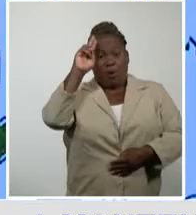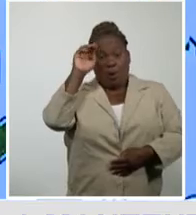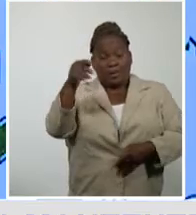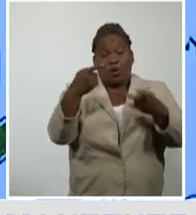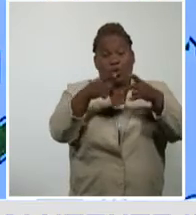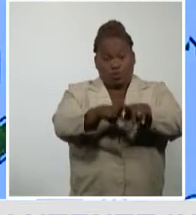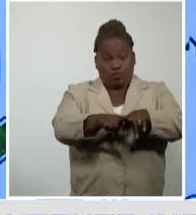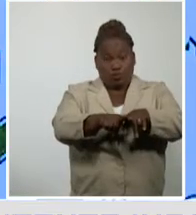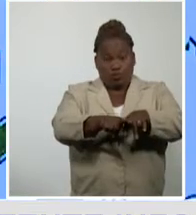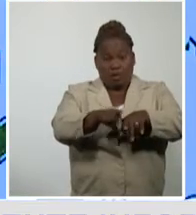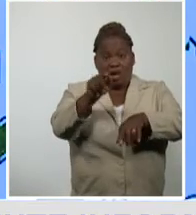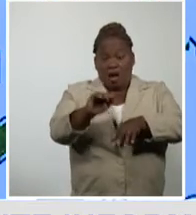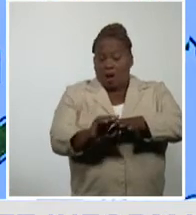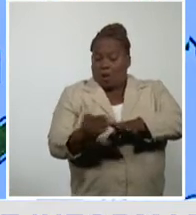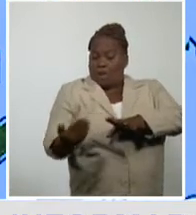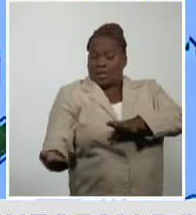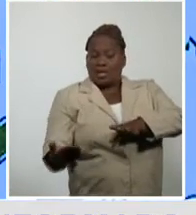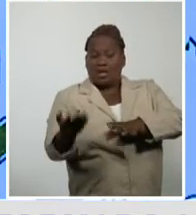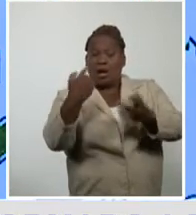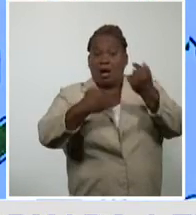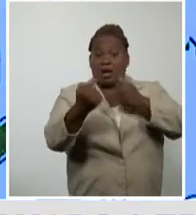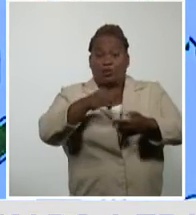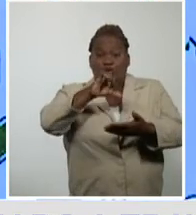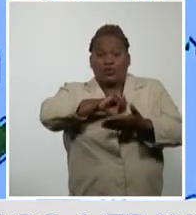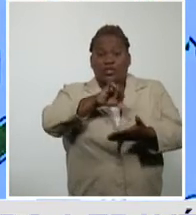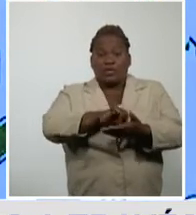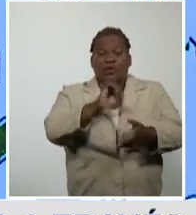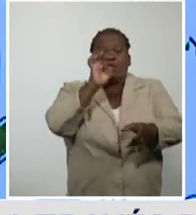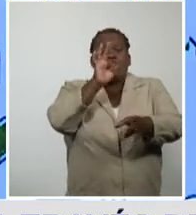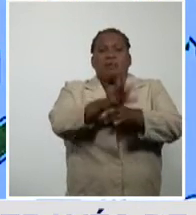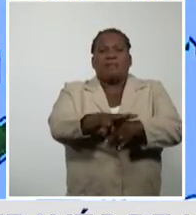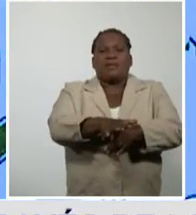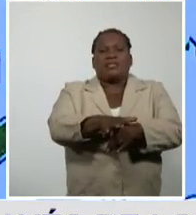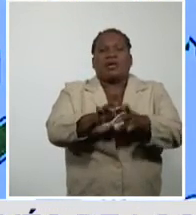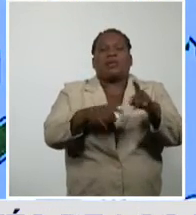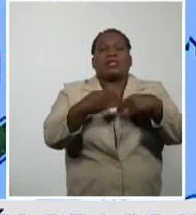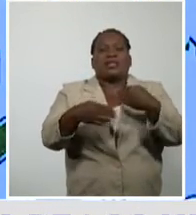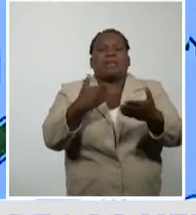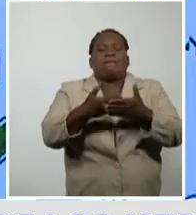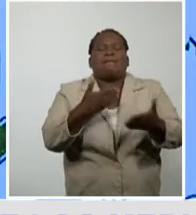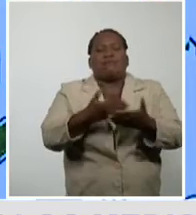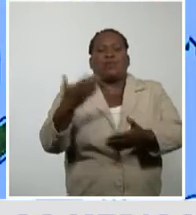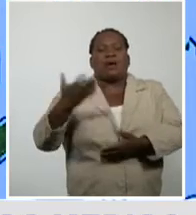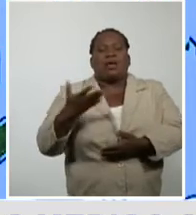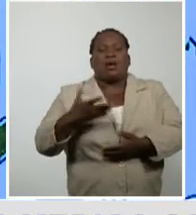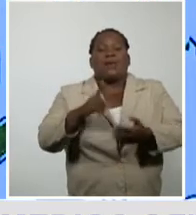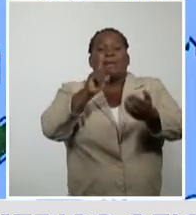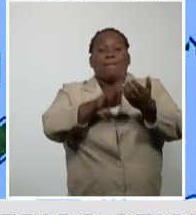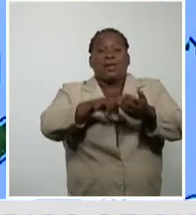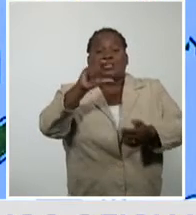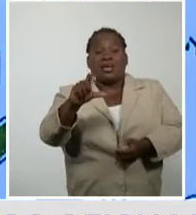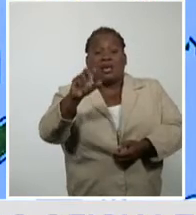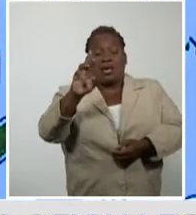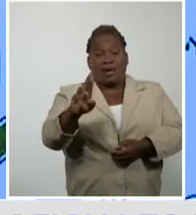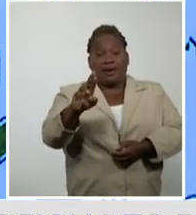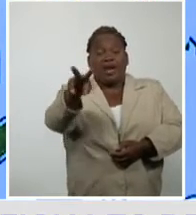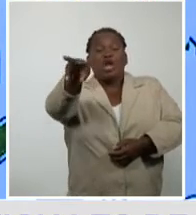acompañantes, por lo que en algunos centros médicos comenzaron a hacer test rápidos y pruebas de PCR para el nuevo